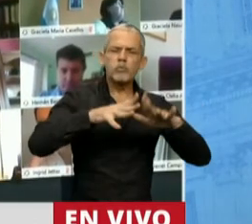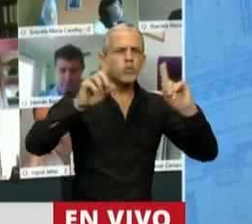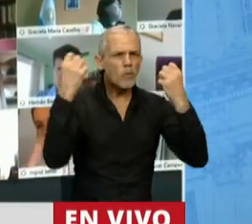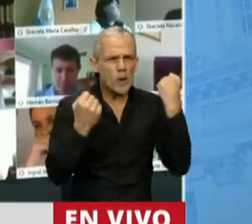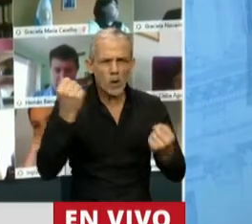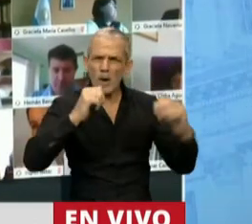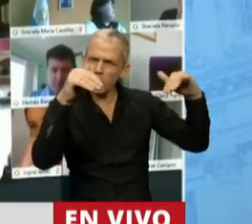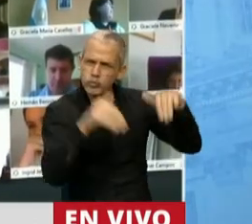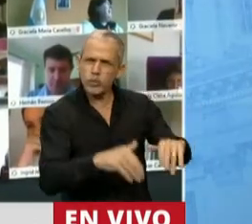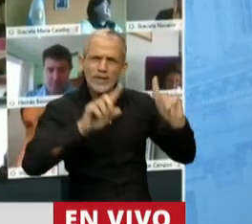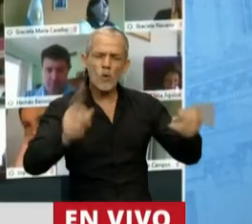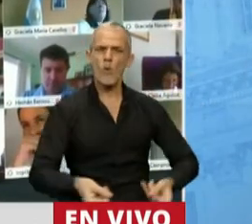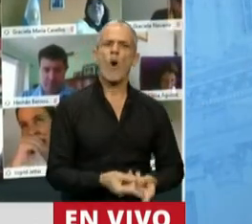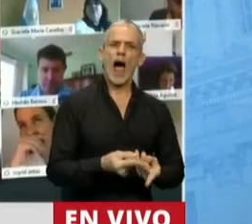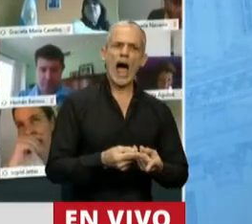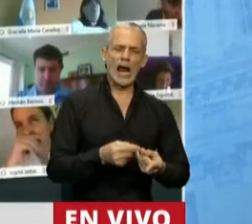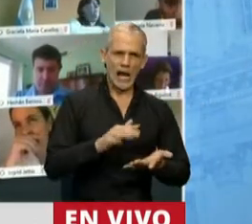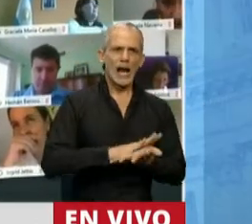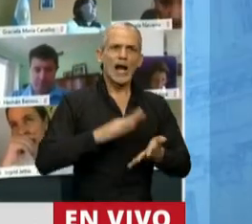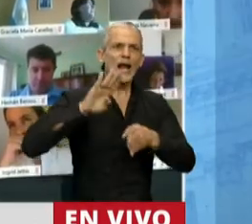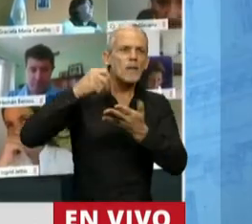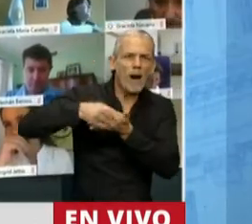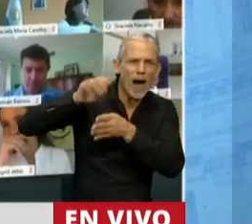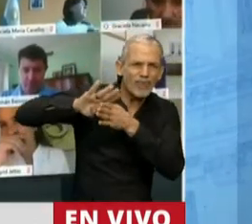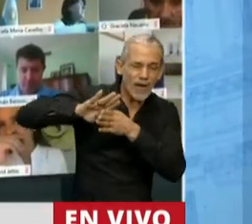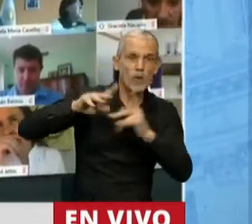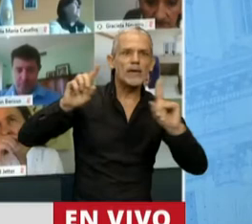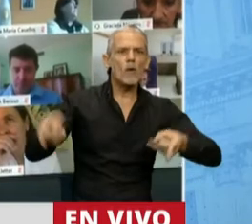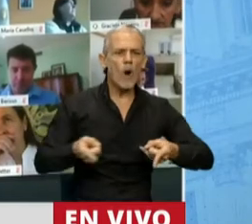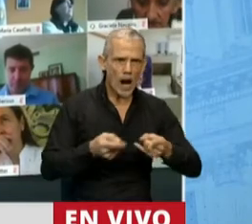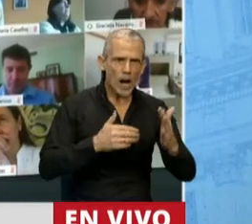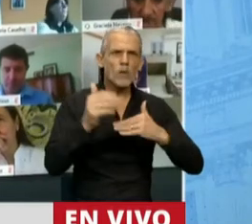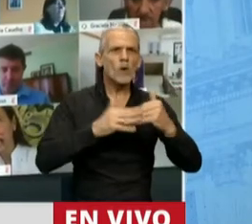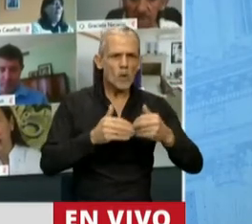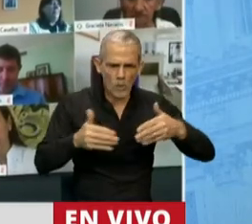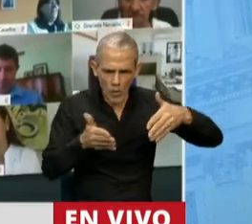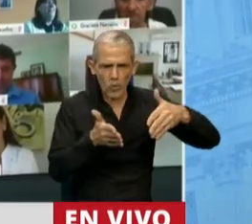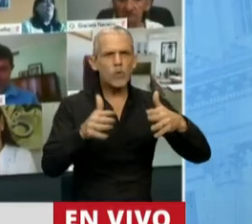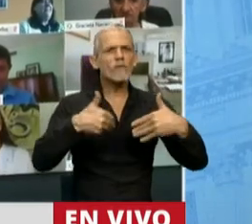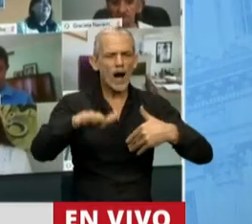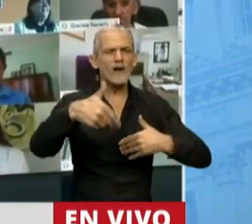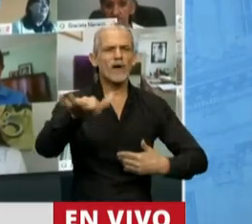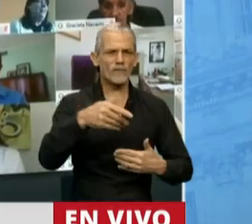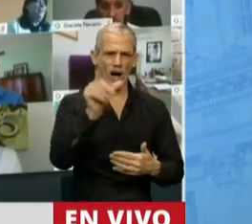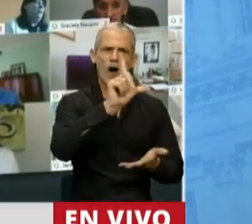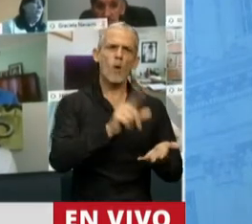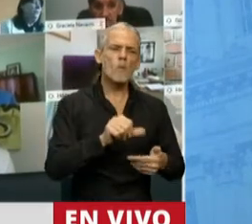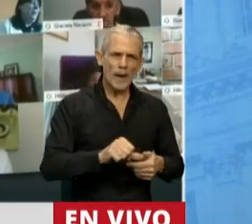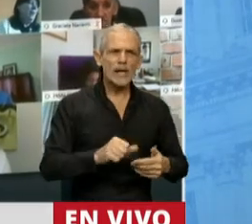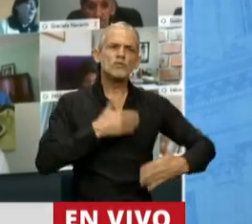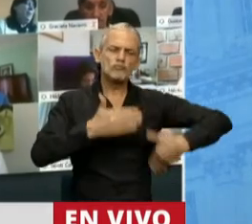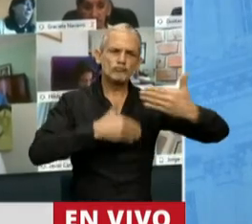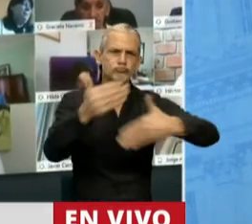empezado a estar saliendo apenas del pago de la deuda estamos encaminando el país hacia valor a los que queremos un país con desarrollo